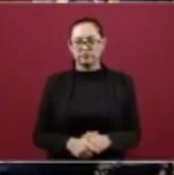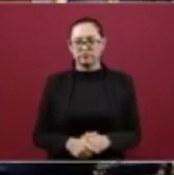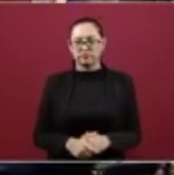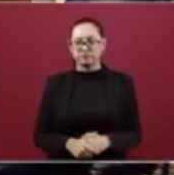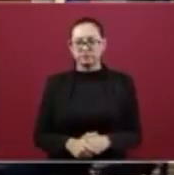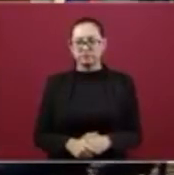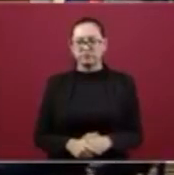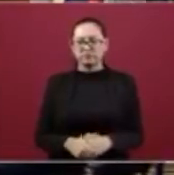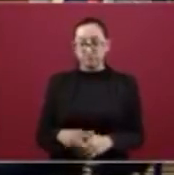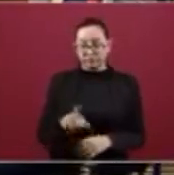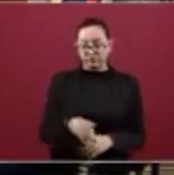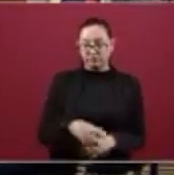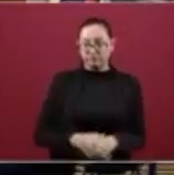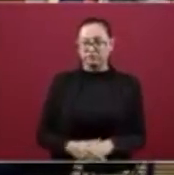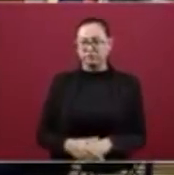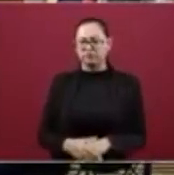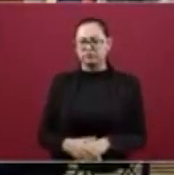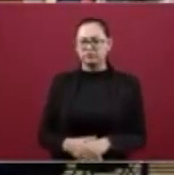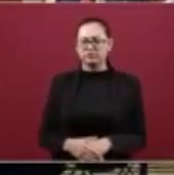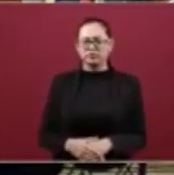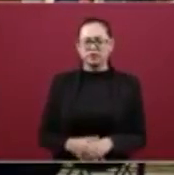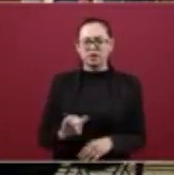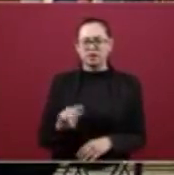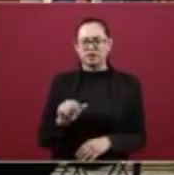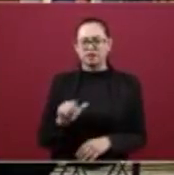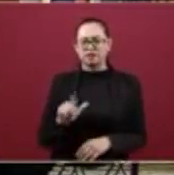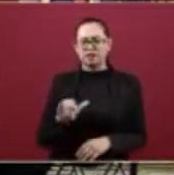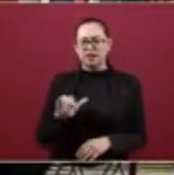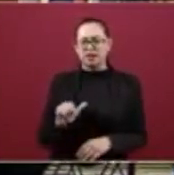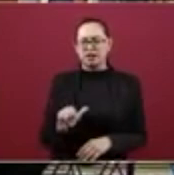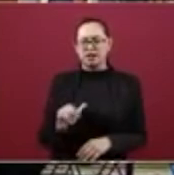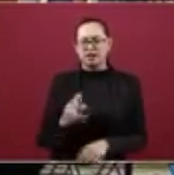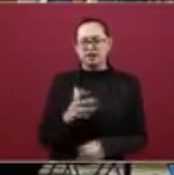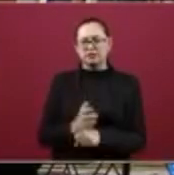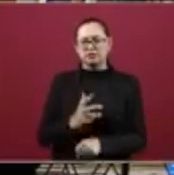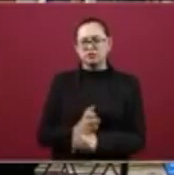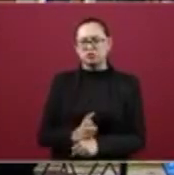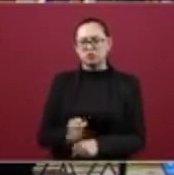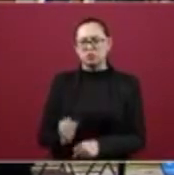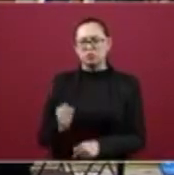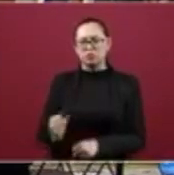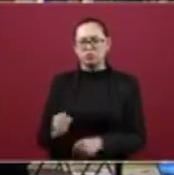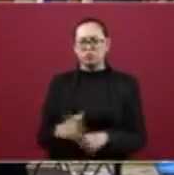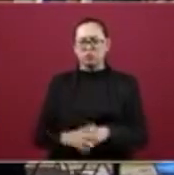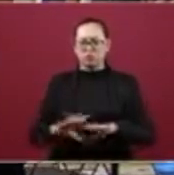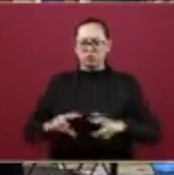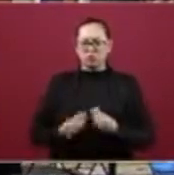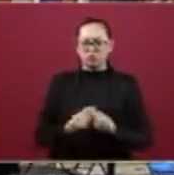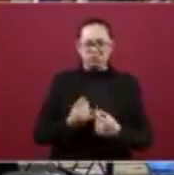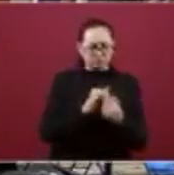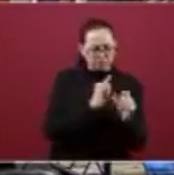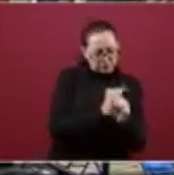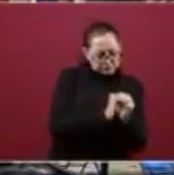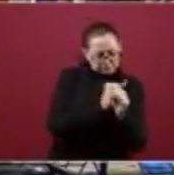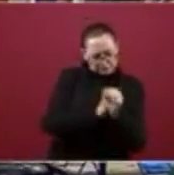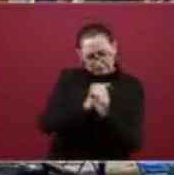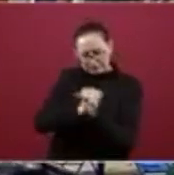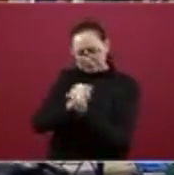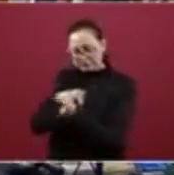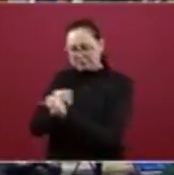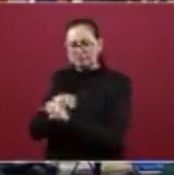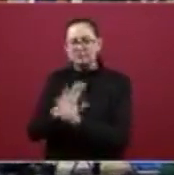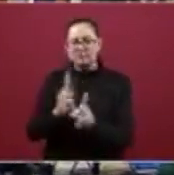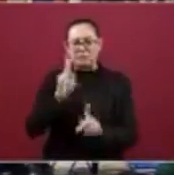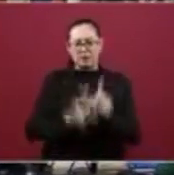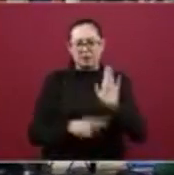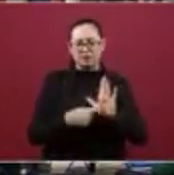Gracias, presidente. Italia López, de Quinto Poder. Publicamos en Quinto Poder, en colaboración con Código Magenta, la primera parte de una investigación sobre cómo se